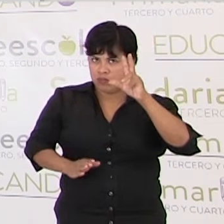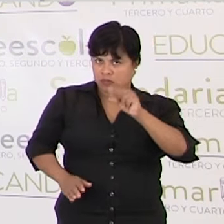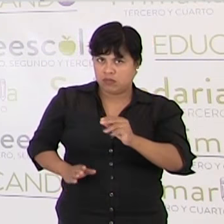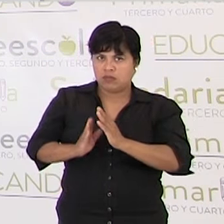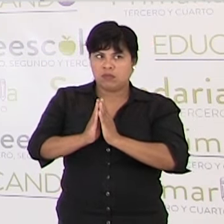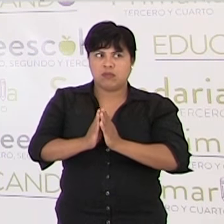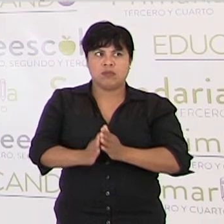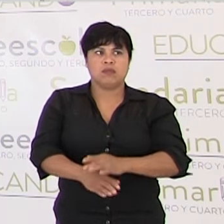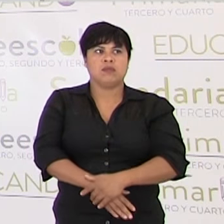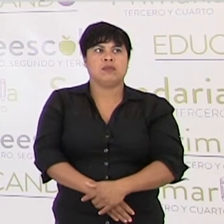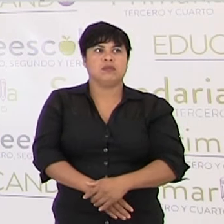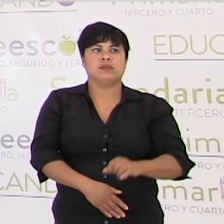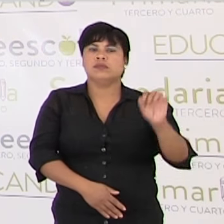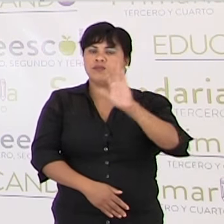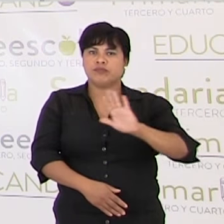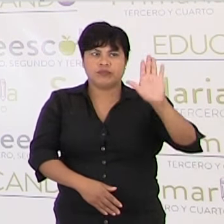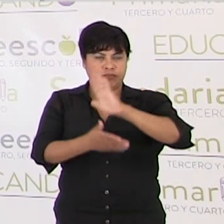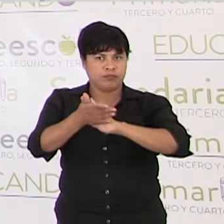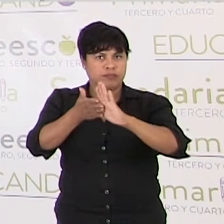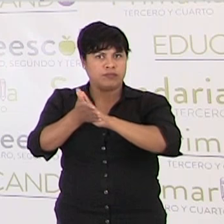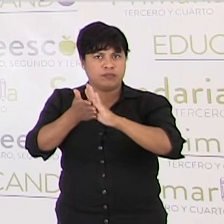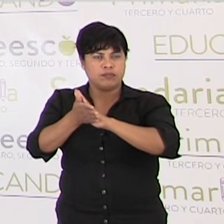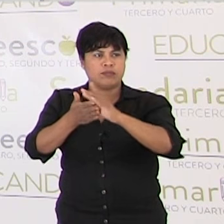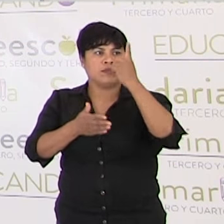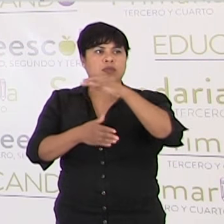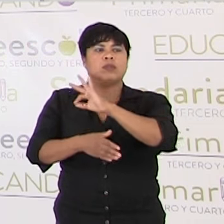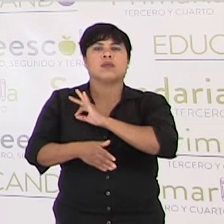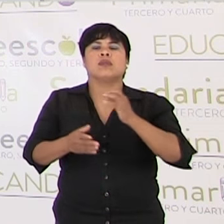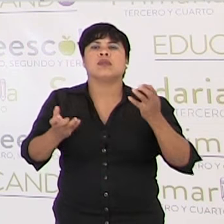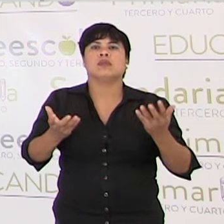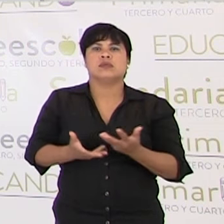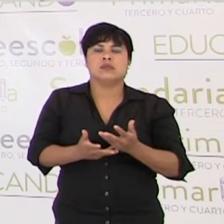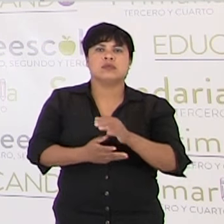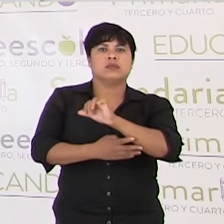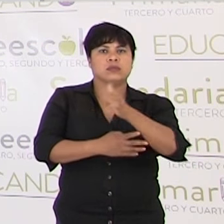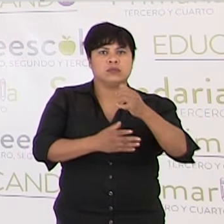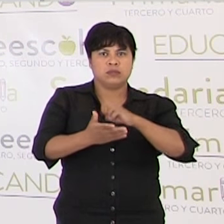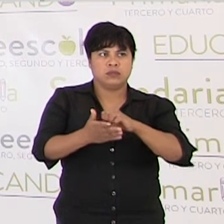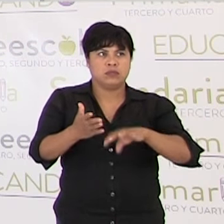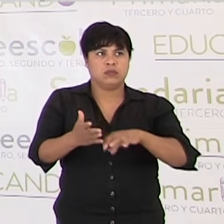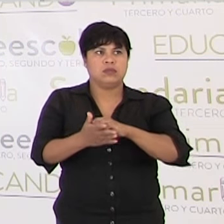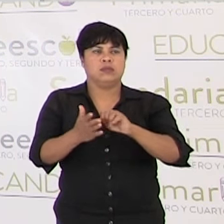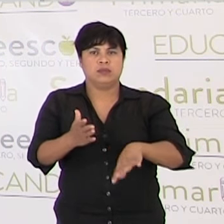Bueno, vamos a borrar para poder hacer los otros ejemplos.